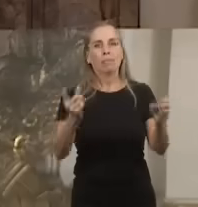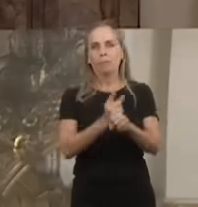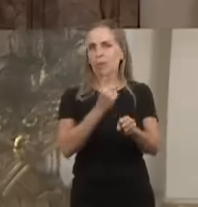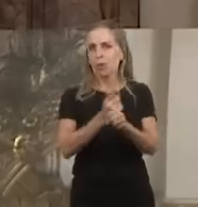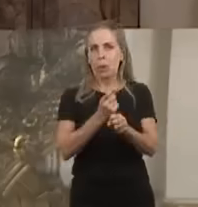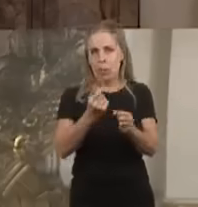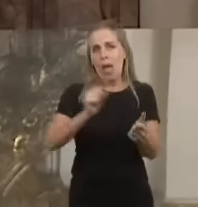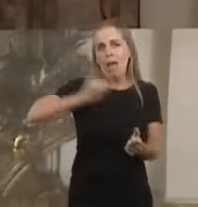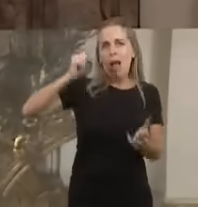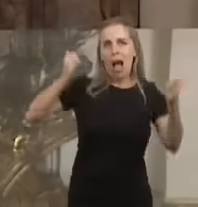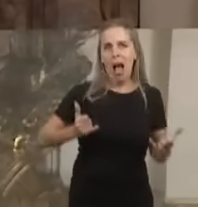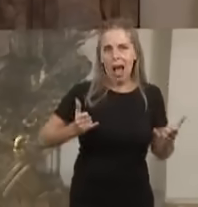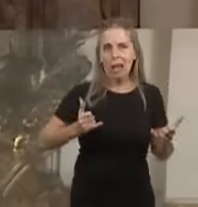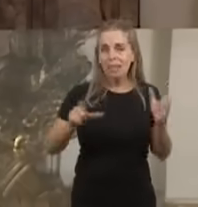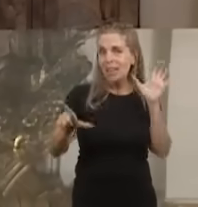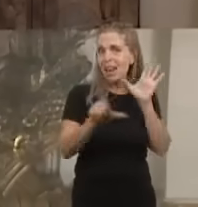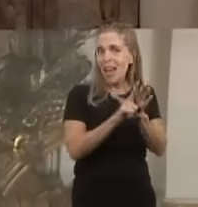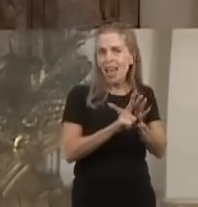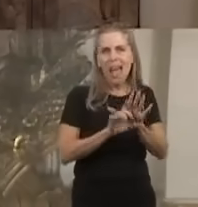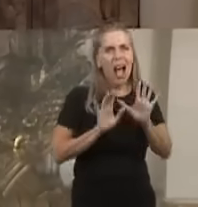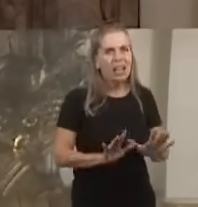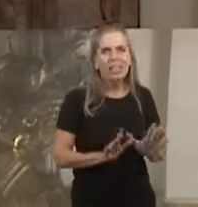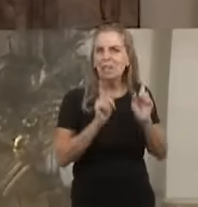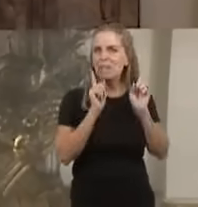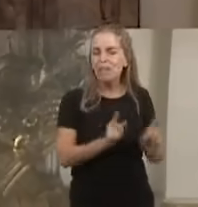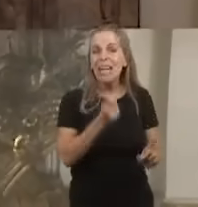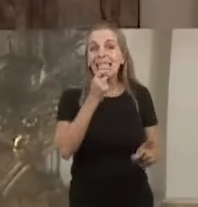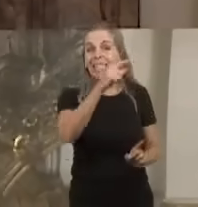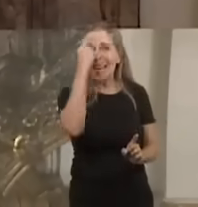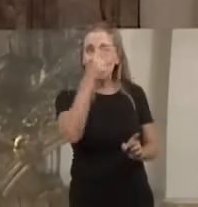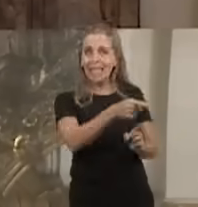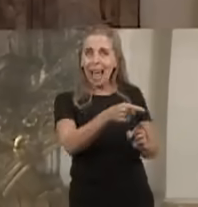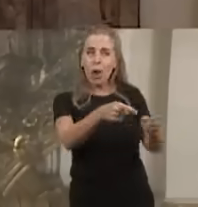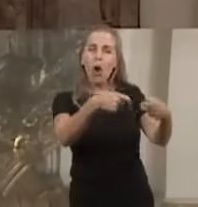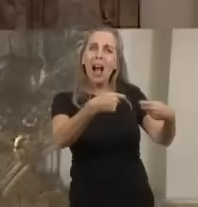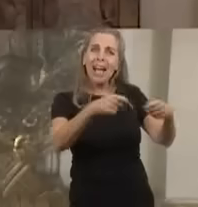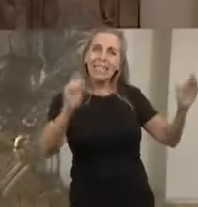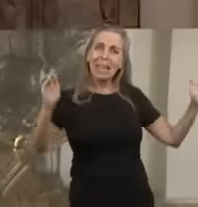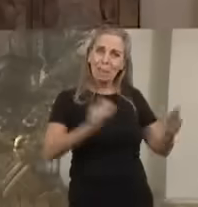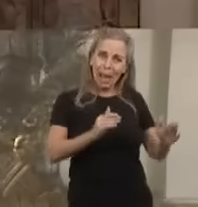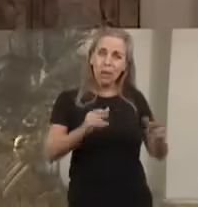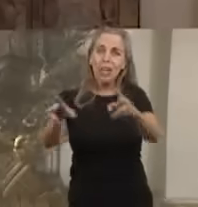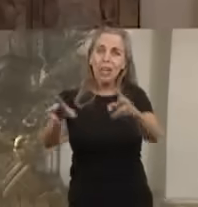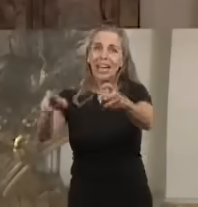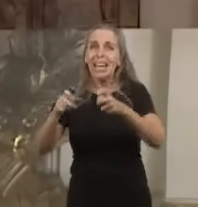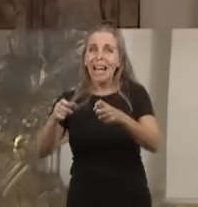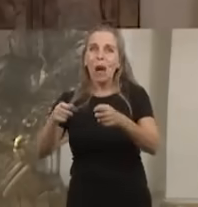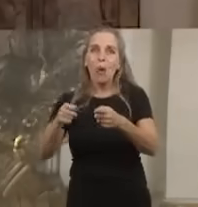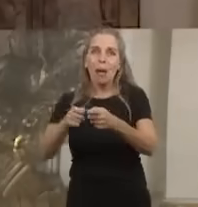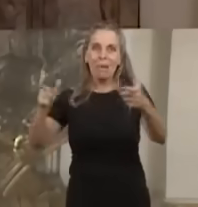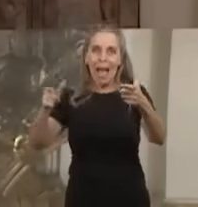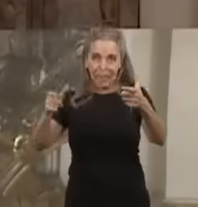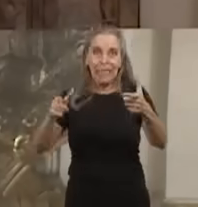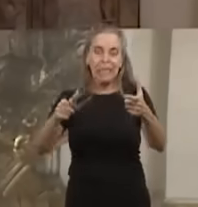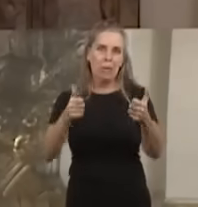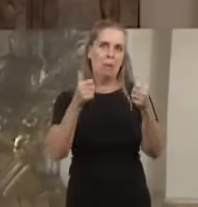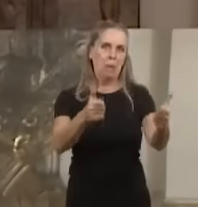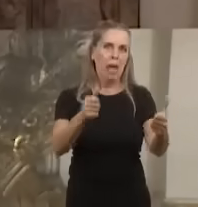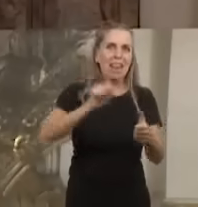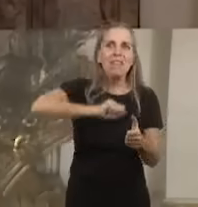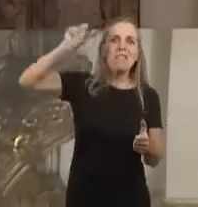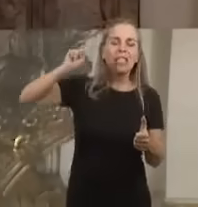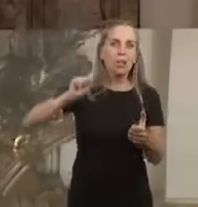inflación esto es ley de la historia si el estado no gasta más de lo que recauda y no recurre a la emisión no hay inflación no es